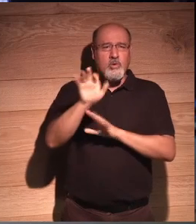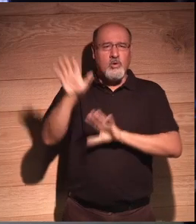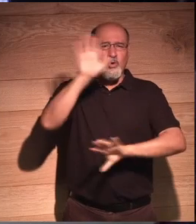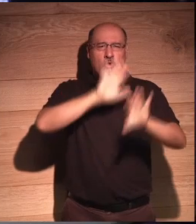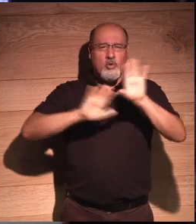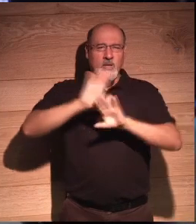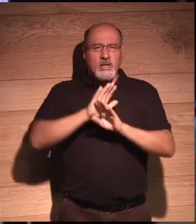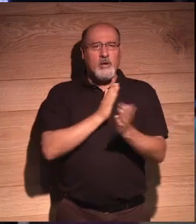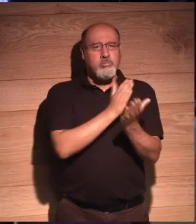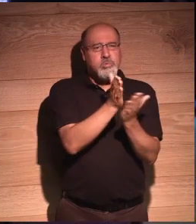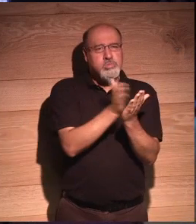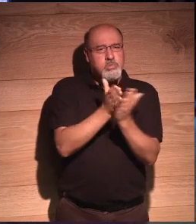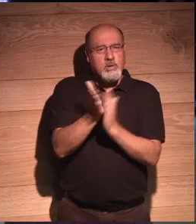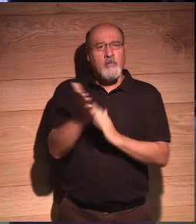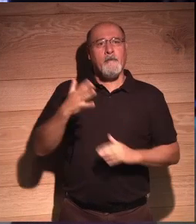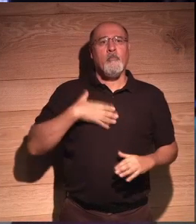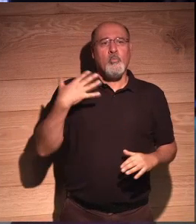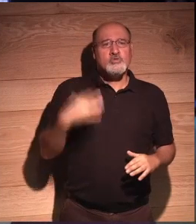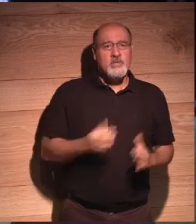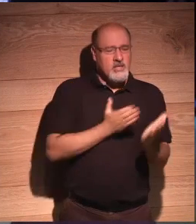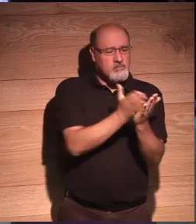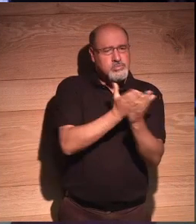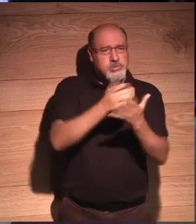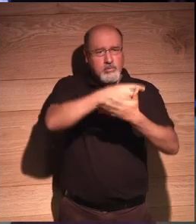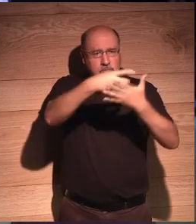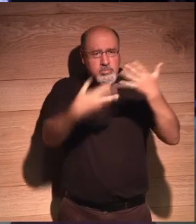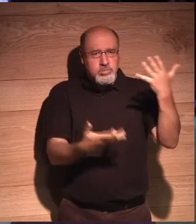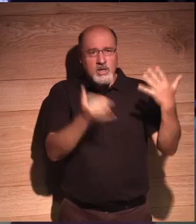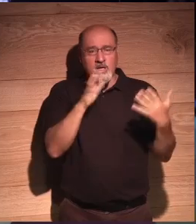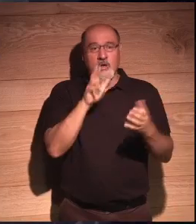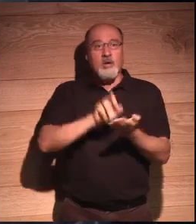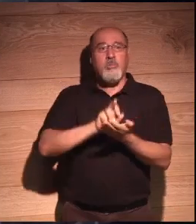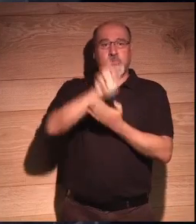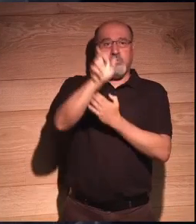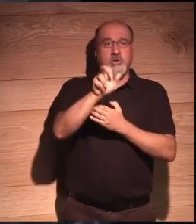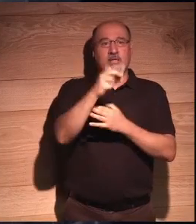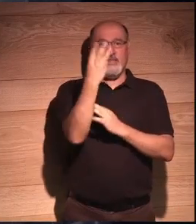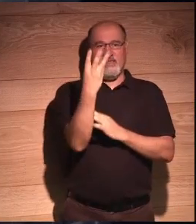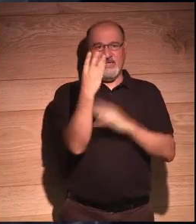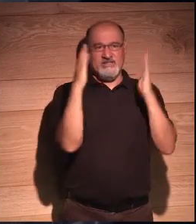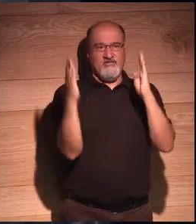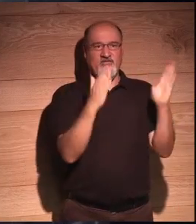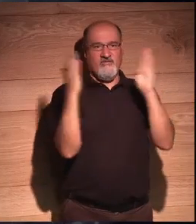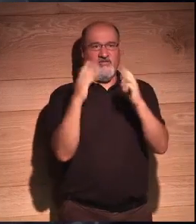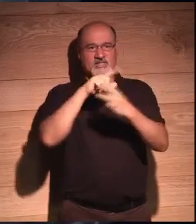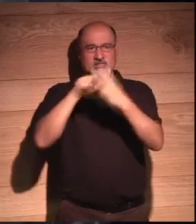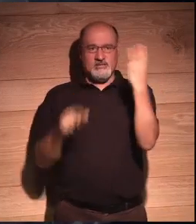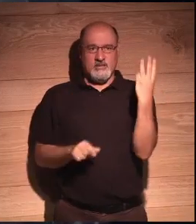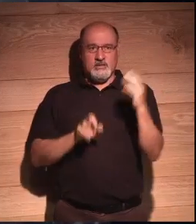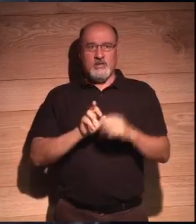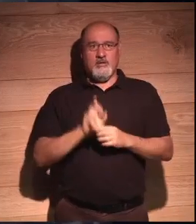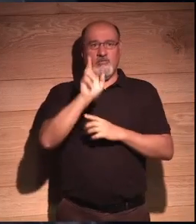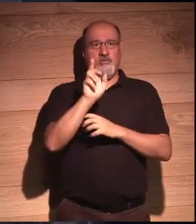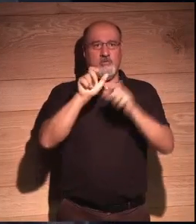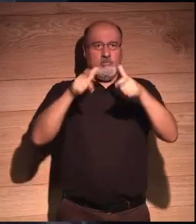Apolo varias posibilidades. Al final, la idea de un gran cohete con varias fases, con 3 fases, que se ha mantenido en todos los lanzamientos,